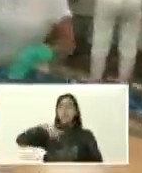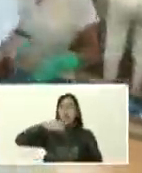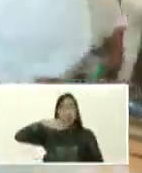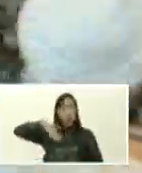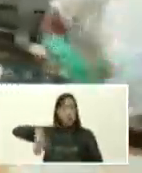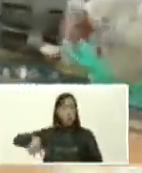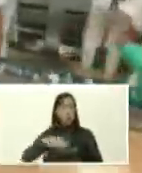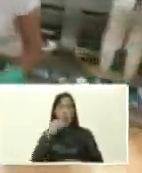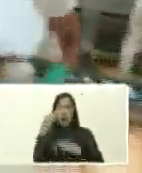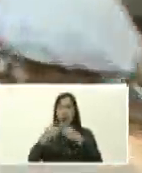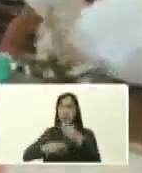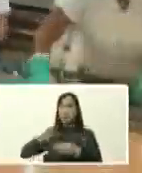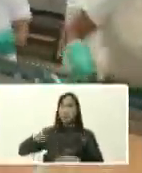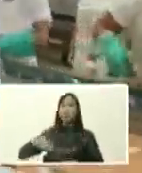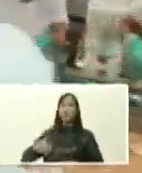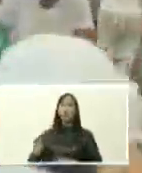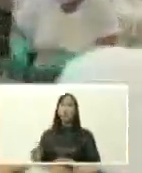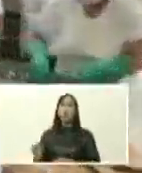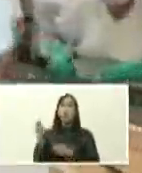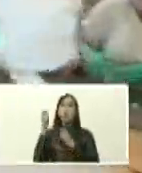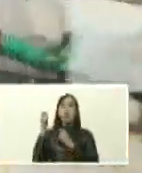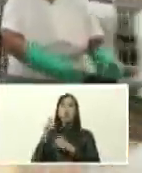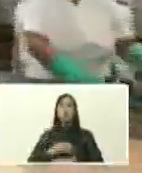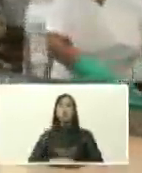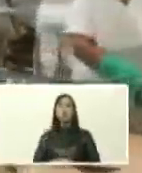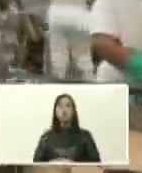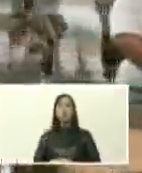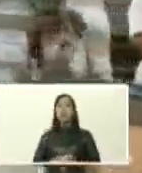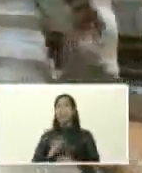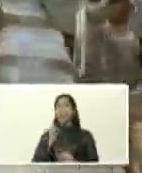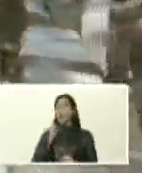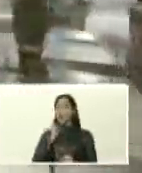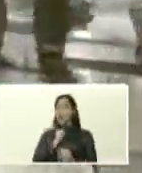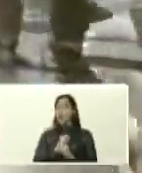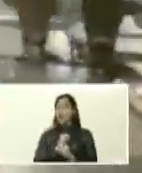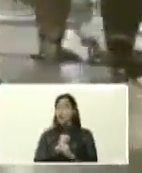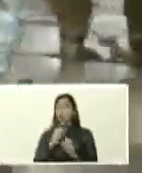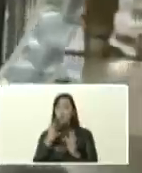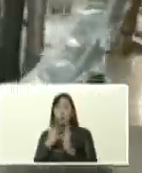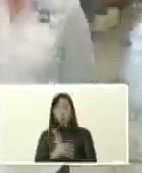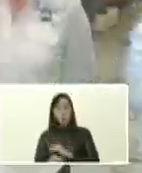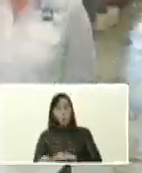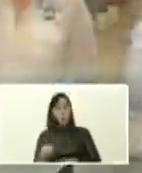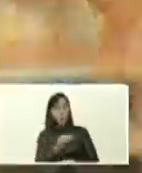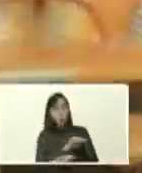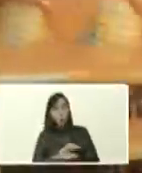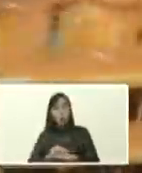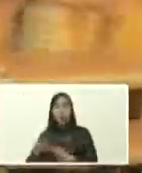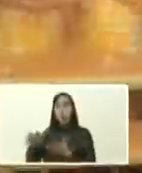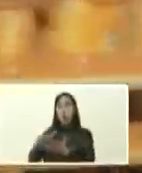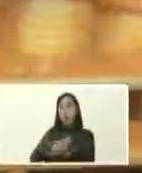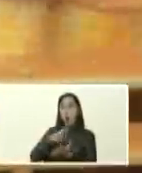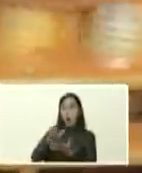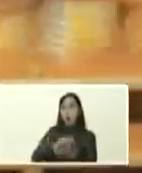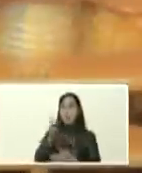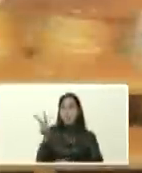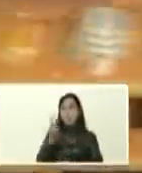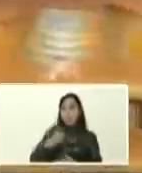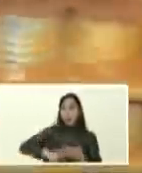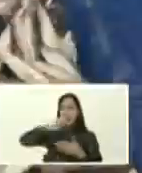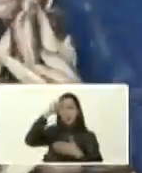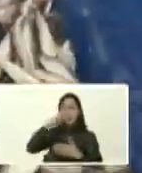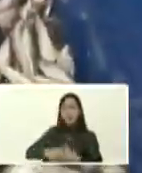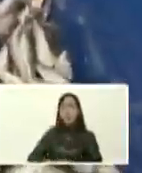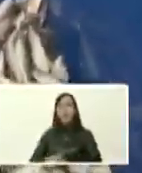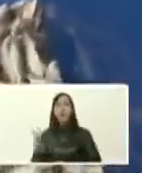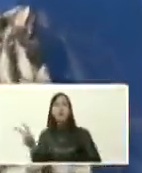elevando la producción, pero por sobre todas las cosas para trabajar en el marco de la gran misión Agrovenezuela y en el plan de la patria, impulsando la